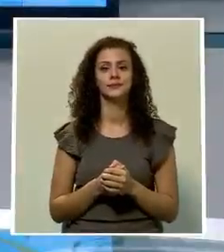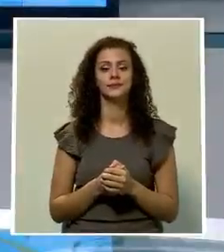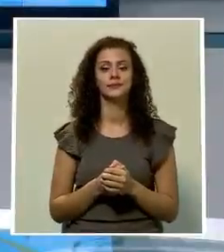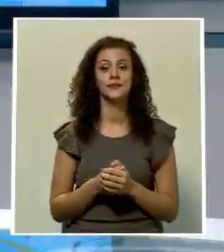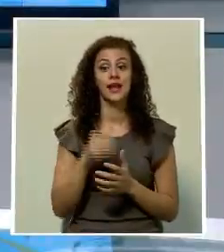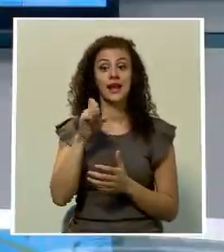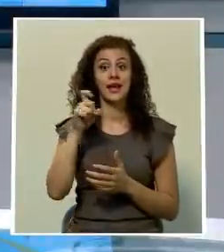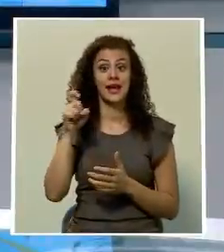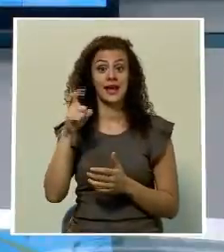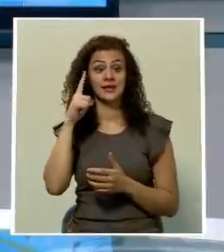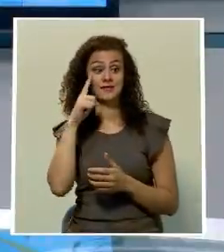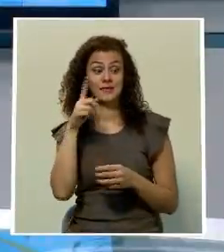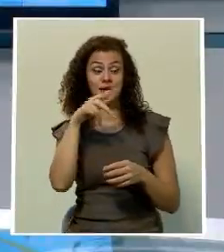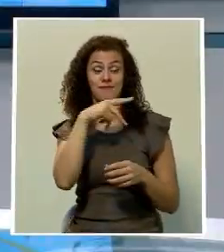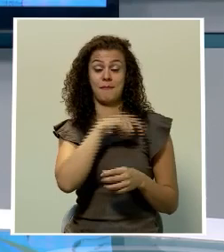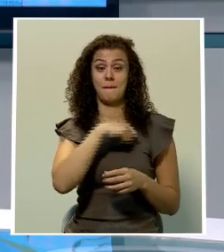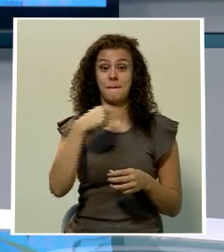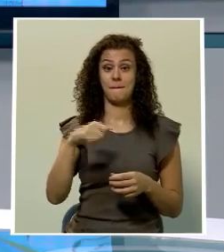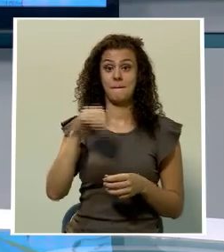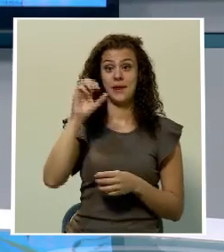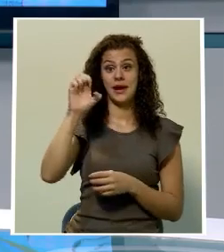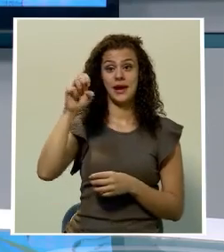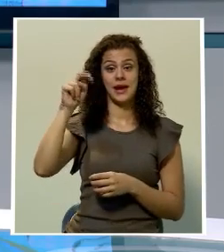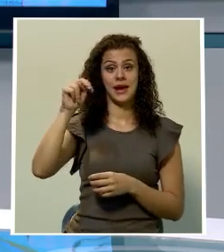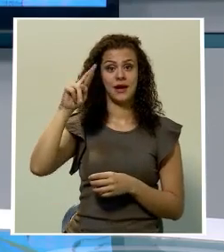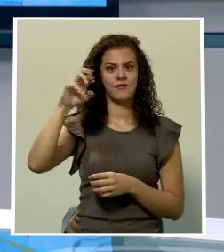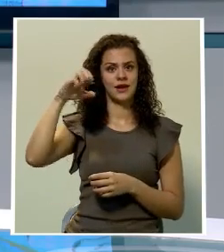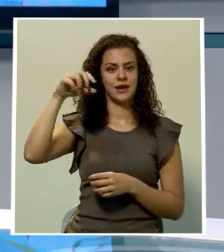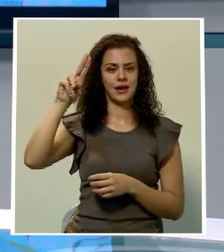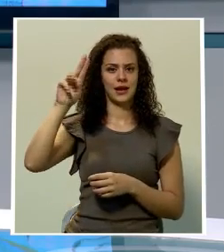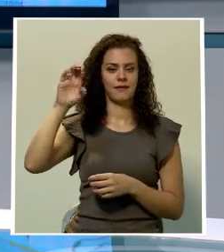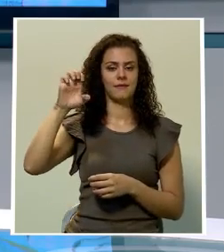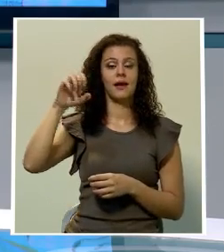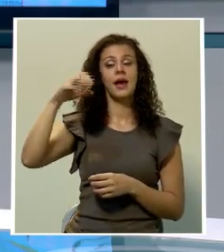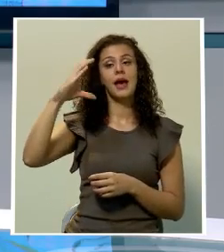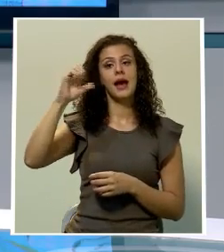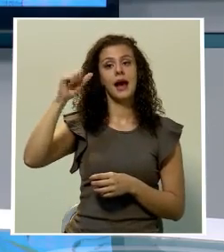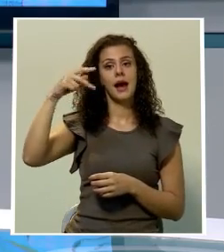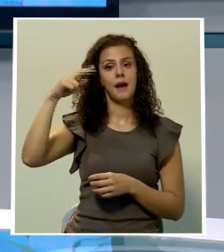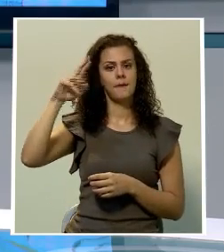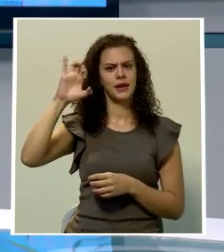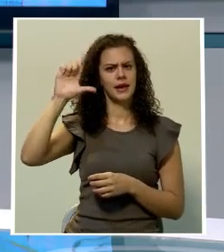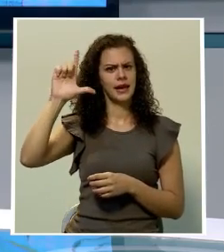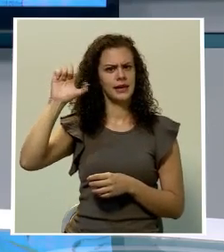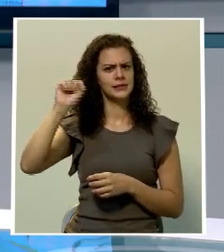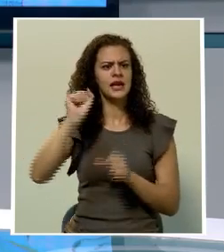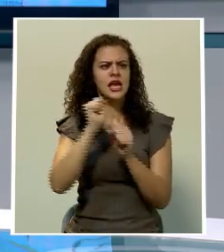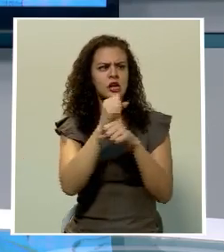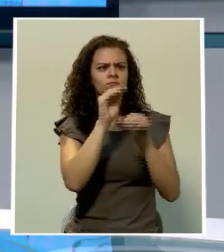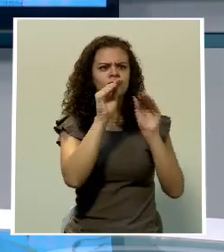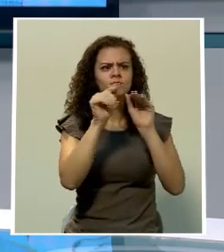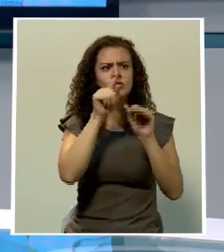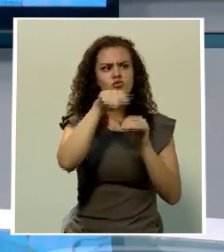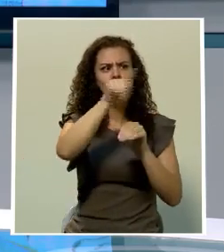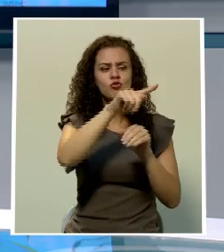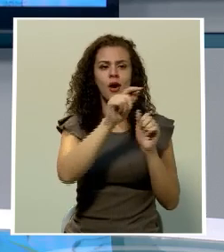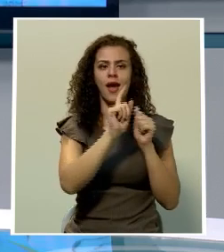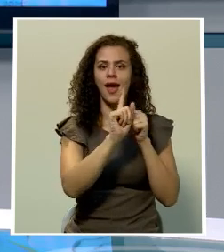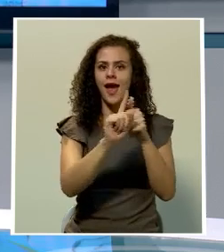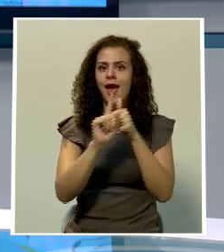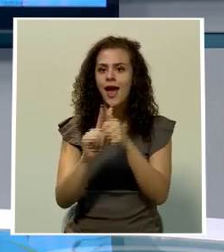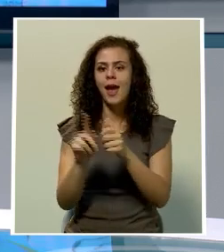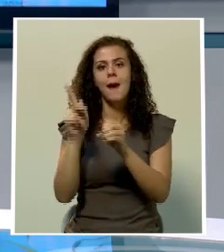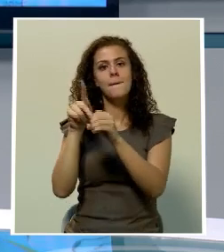El ex candidato presidencial Enrique Capriles hizo un llamado a sus seguidores para que participen en